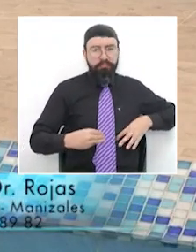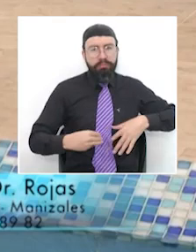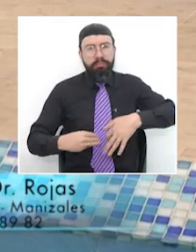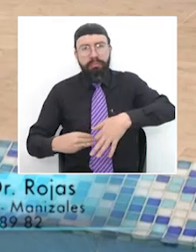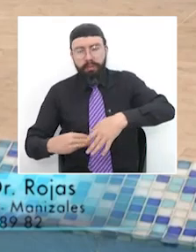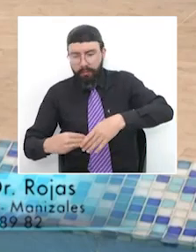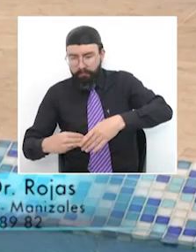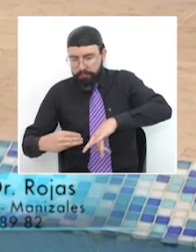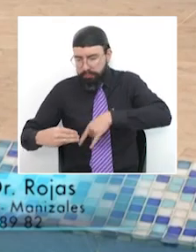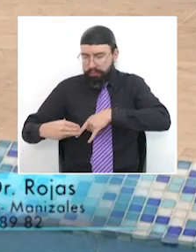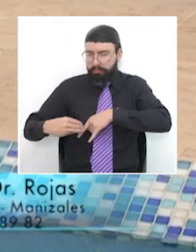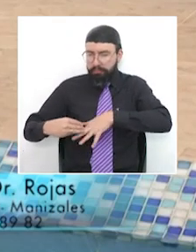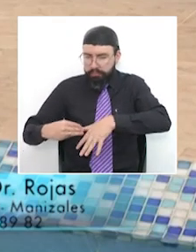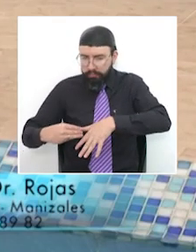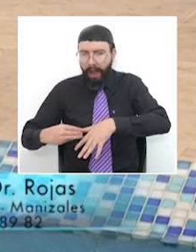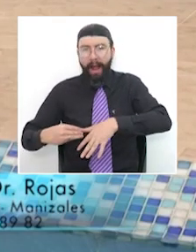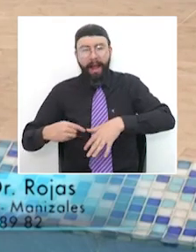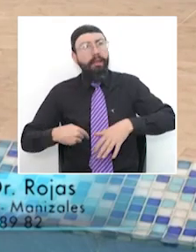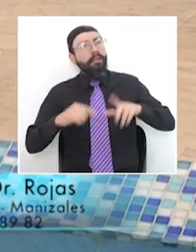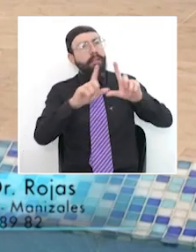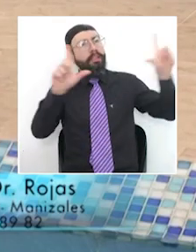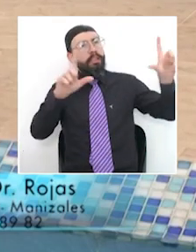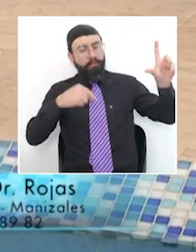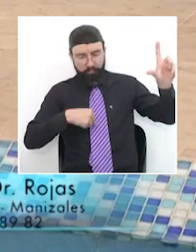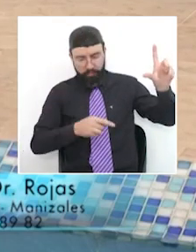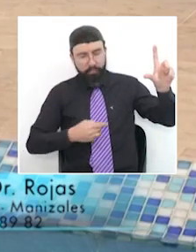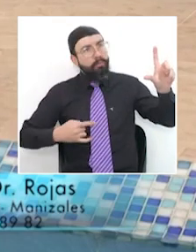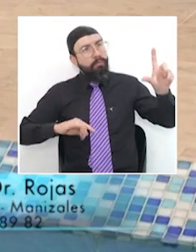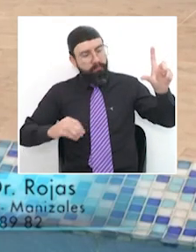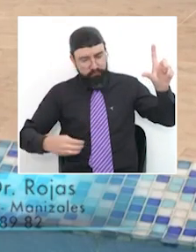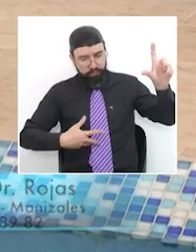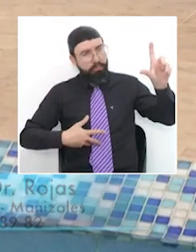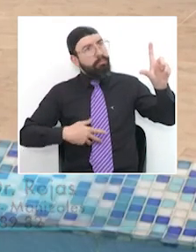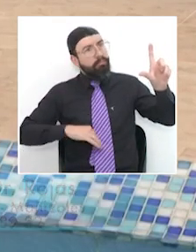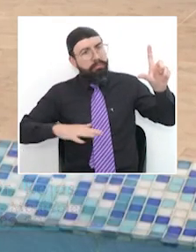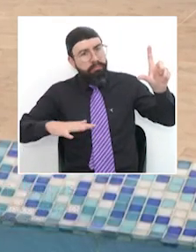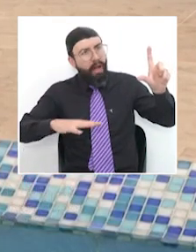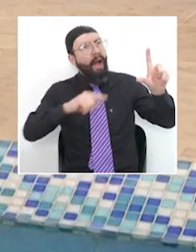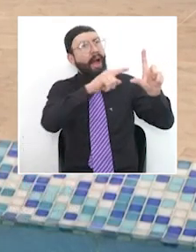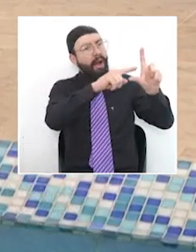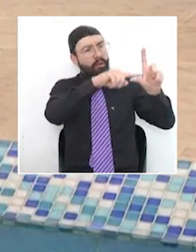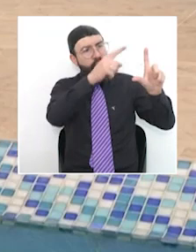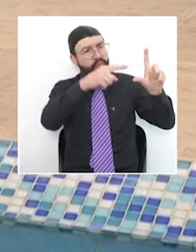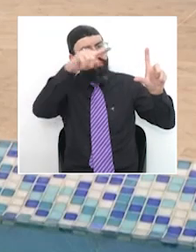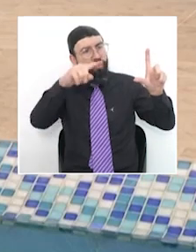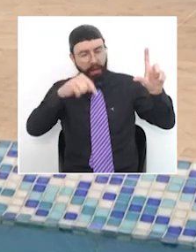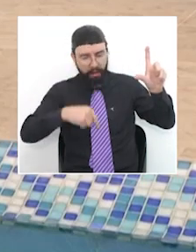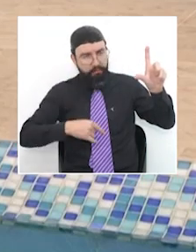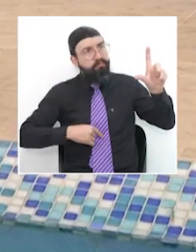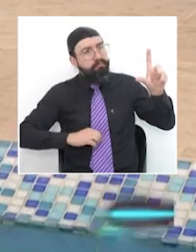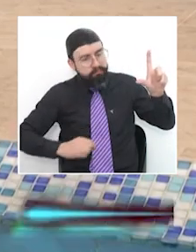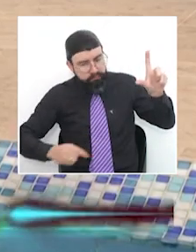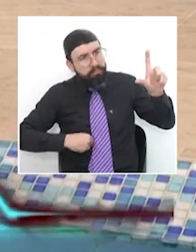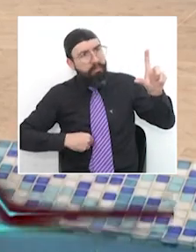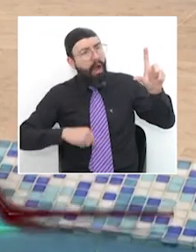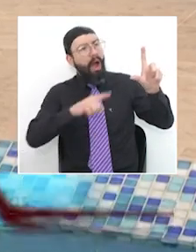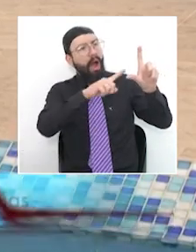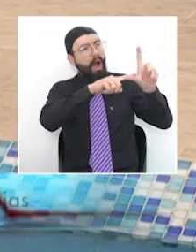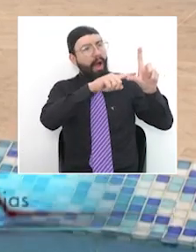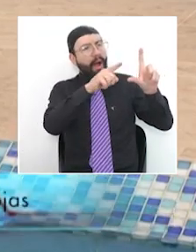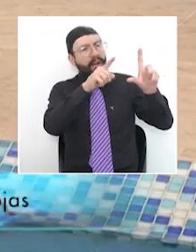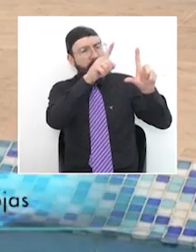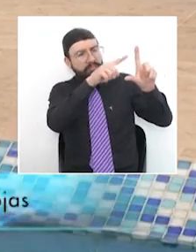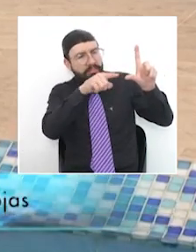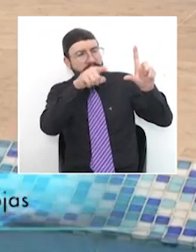configurar unas imágenes de cada uno de los órganos, de la parte estructural de los órganos. Podemos ver